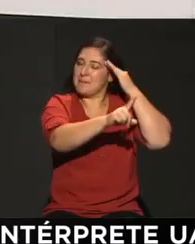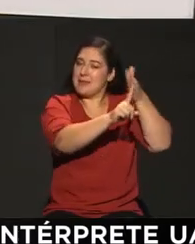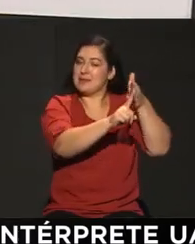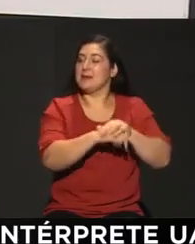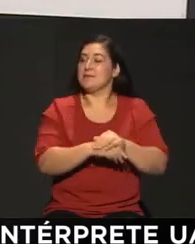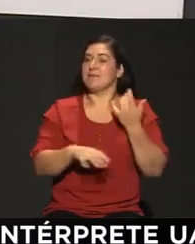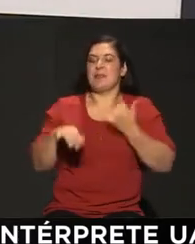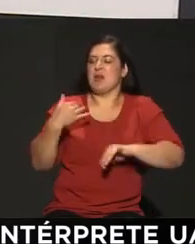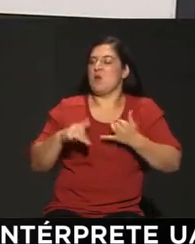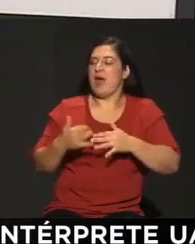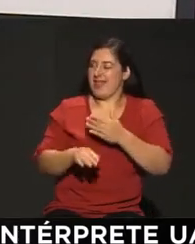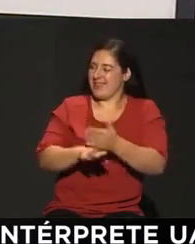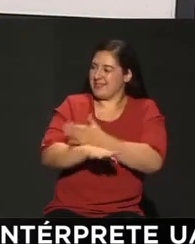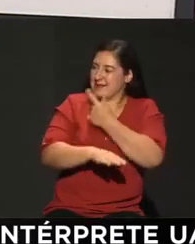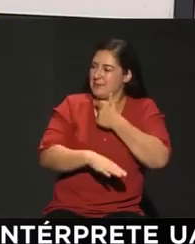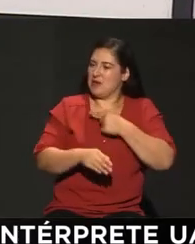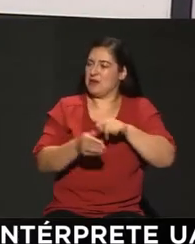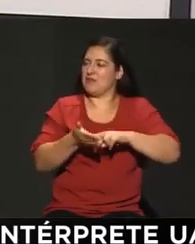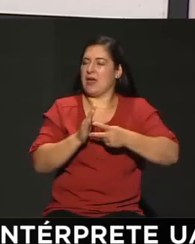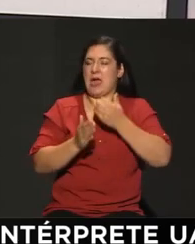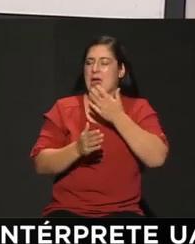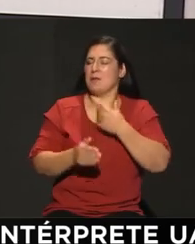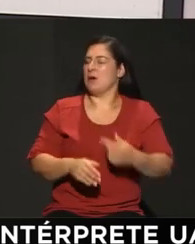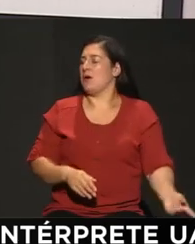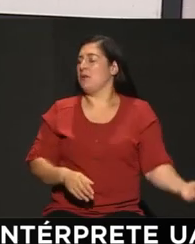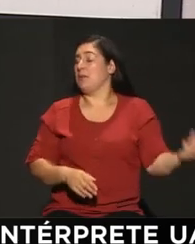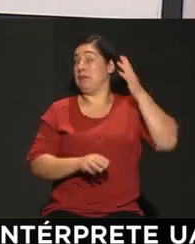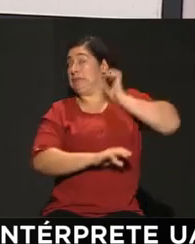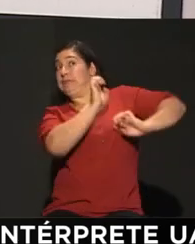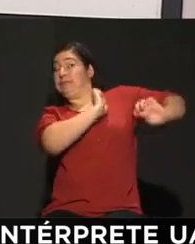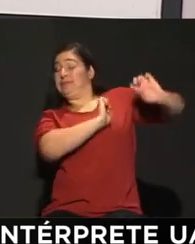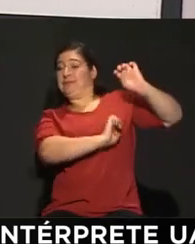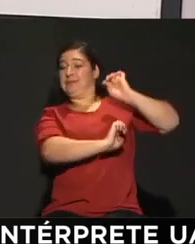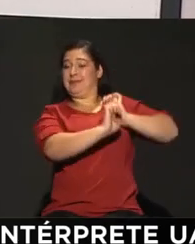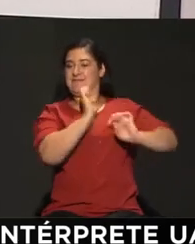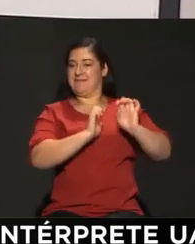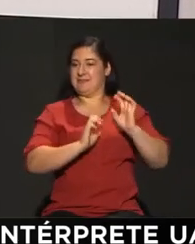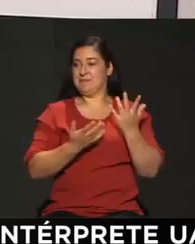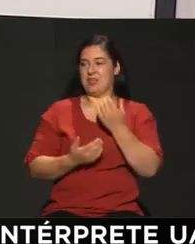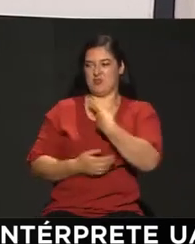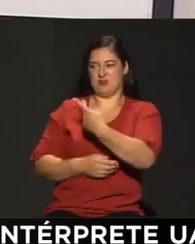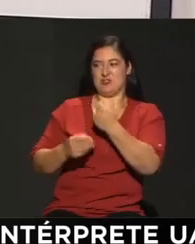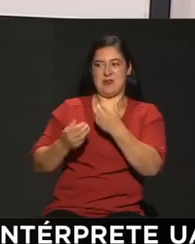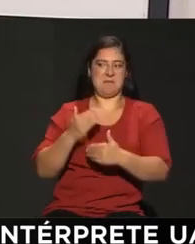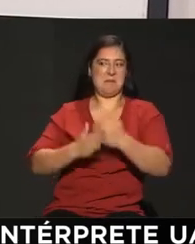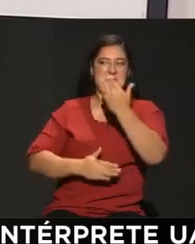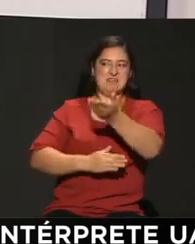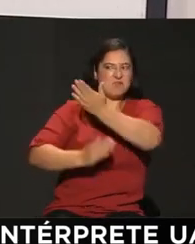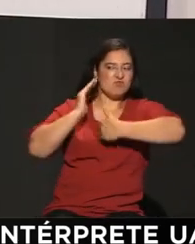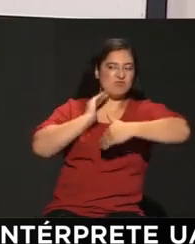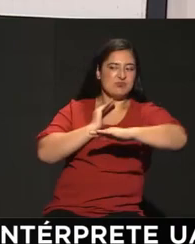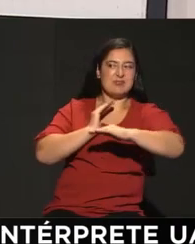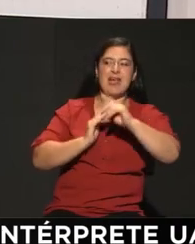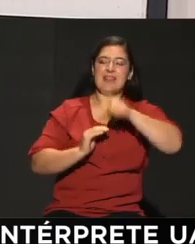algún momento de los reflejos de protección, de reacción, sí, de las defensas. ¿Listo? Vamos a iniciar un combate entre tú y yo y lo primero que vamos a hacer es